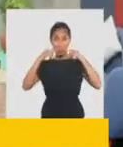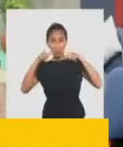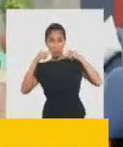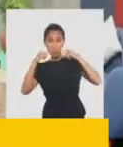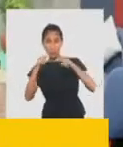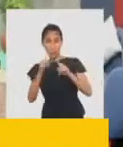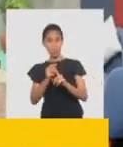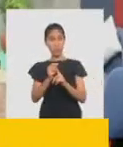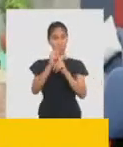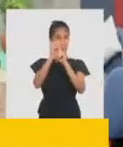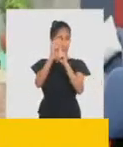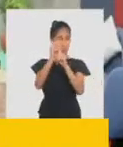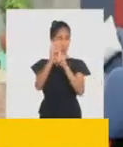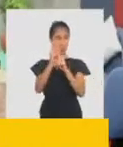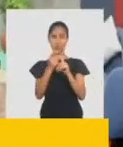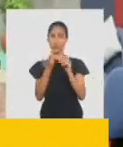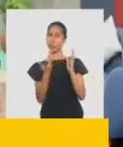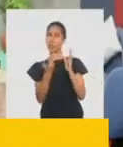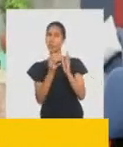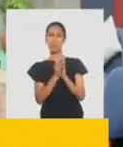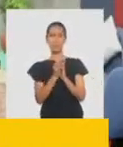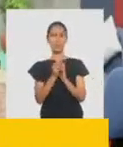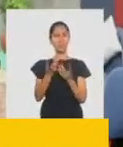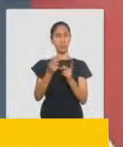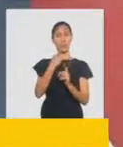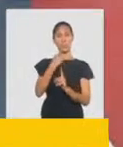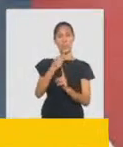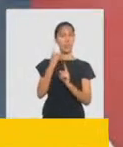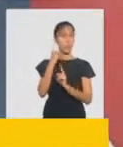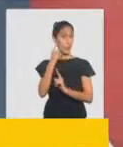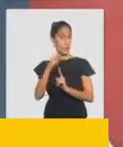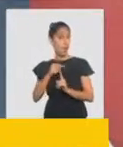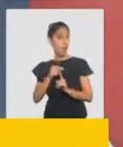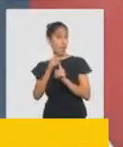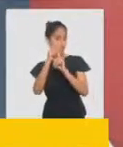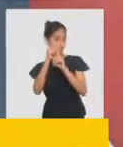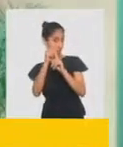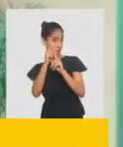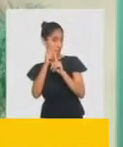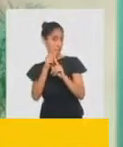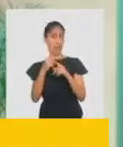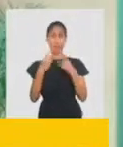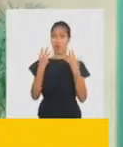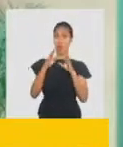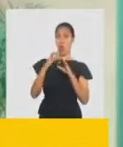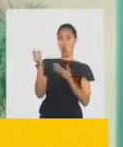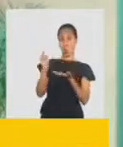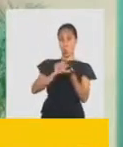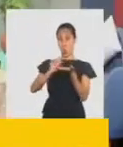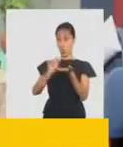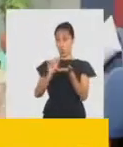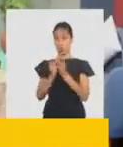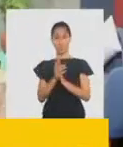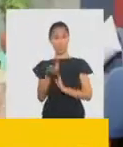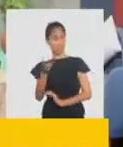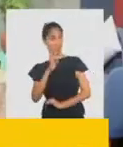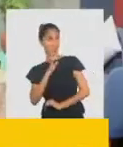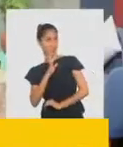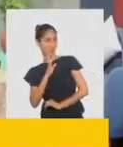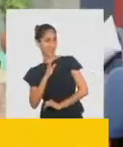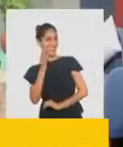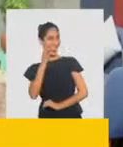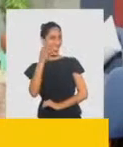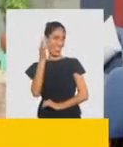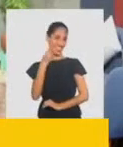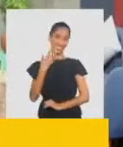dice Special Offer. Se pronuncia Special Offer. Ah, perdón. Veo que estás con el